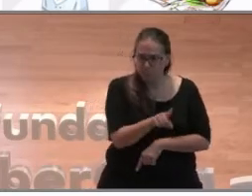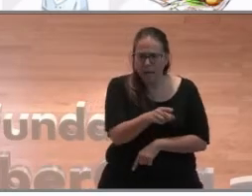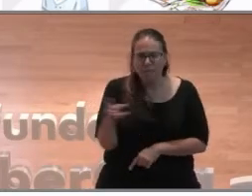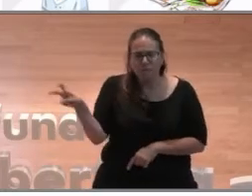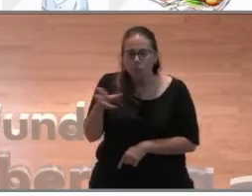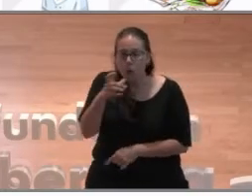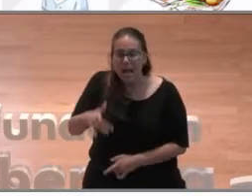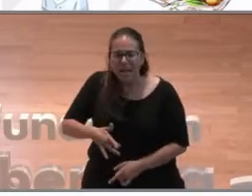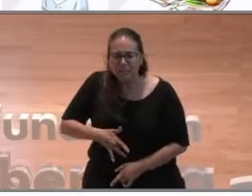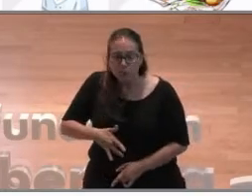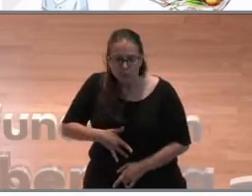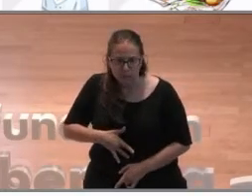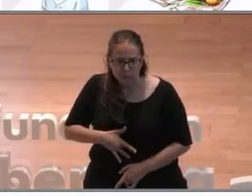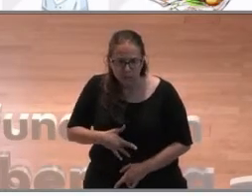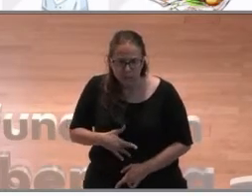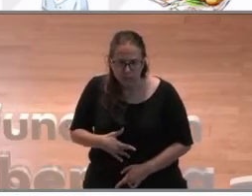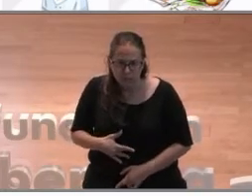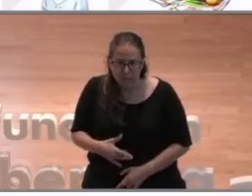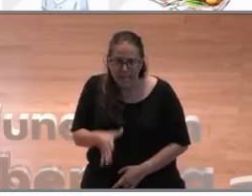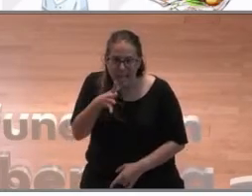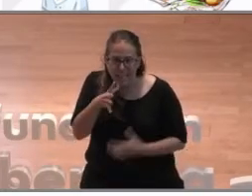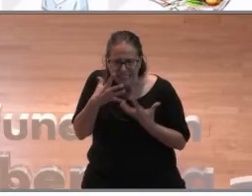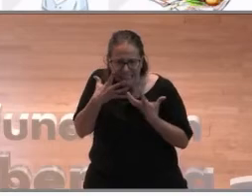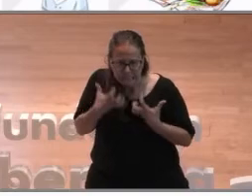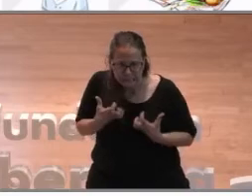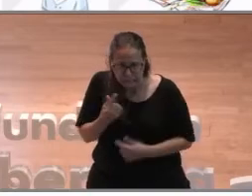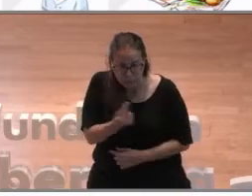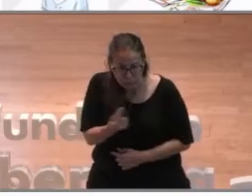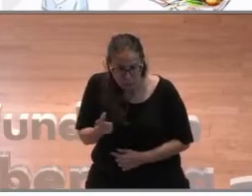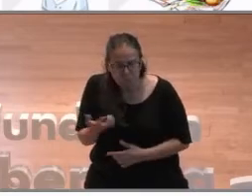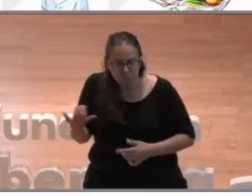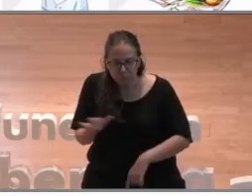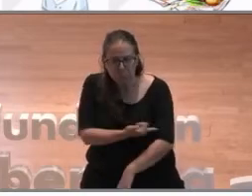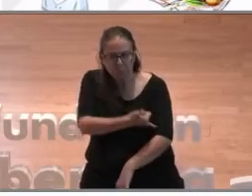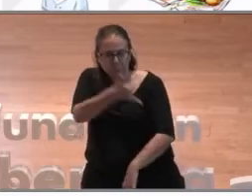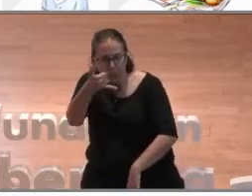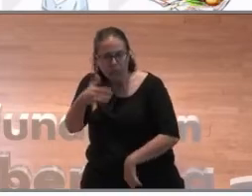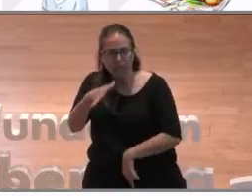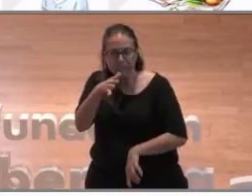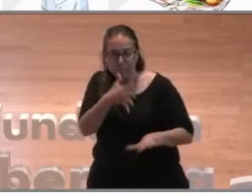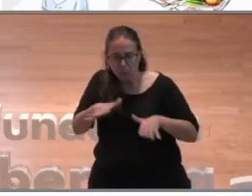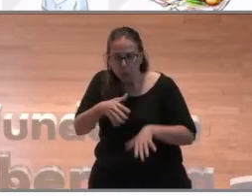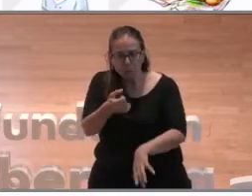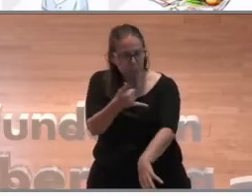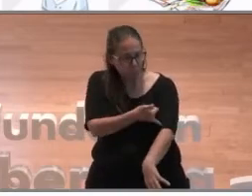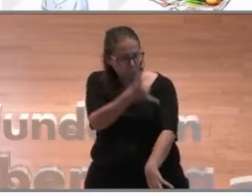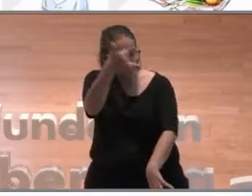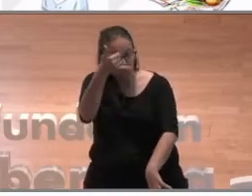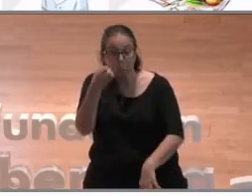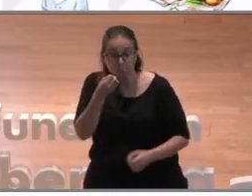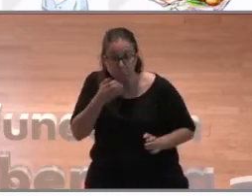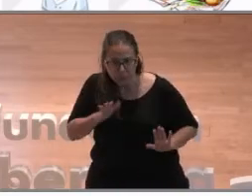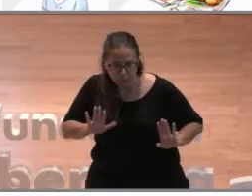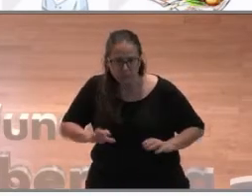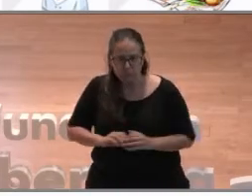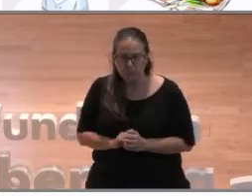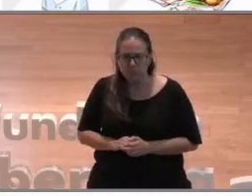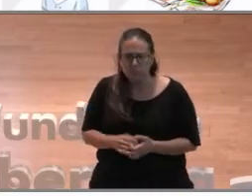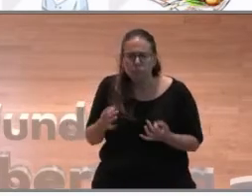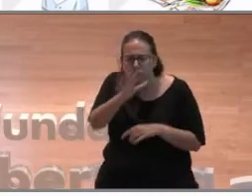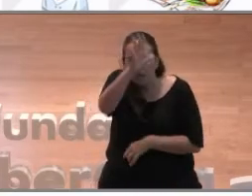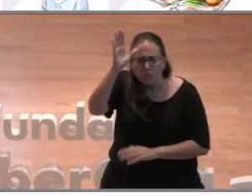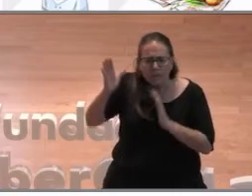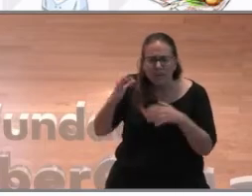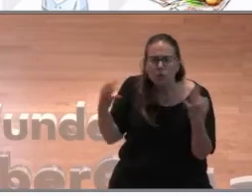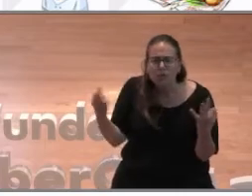gastroenteritis totalmente deshidratada. Le pusimos líquidos y fue bastante bien. ¿Qué ocurre en verano? ¿Qué ocurre con las gastroenteritis, con